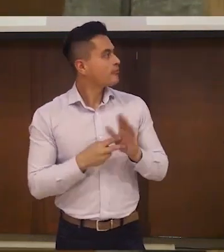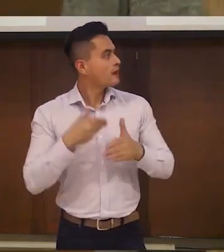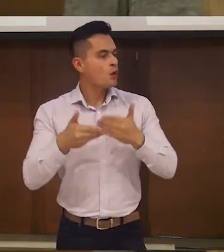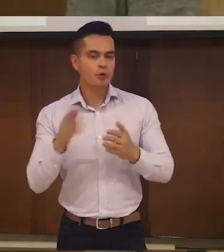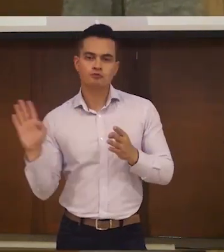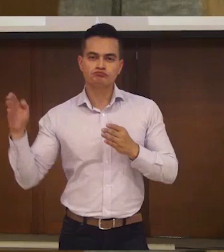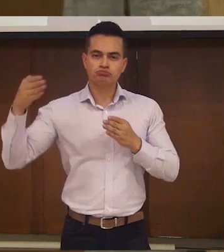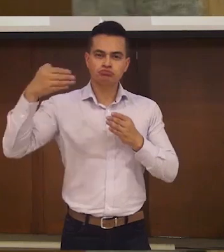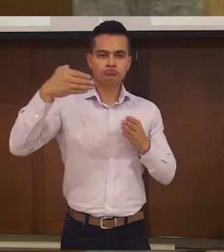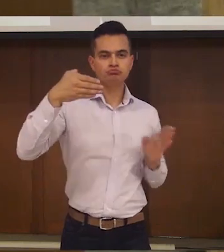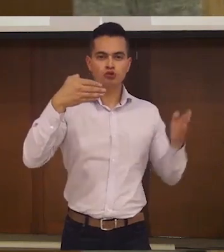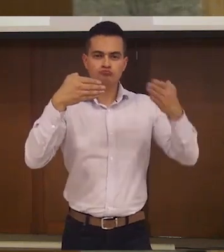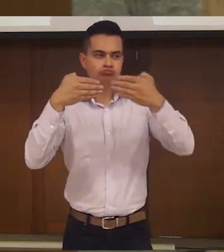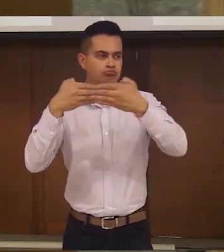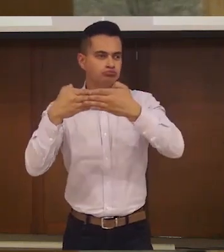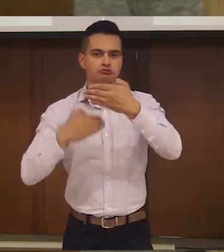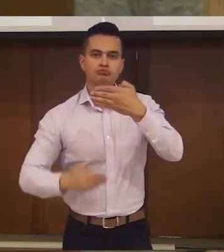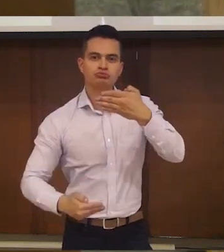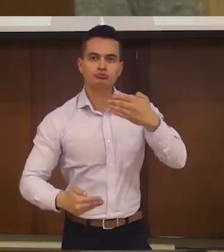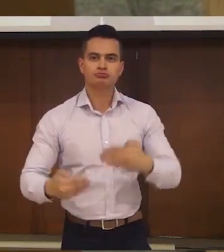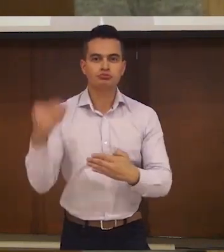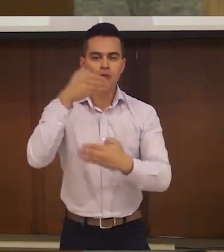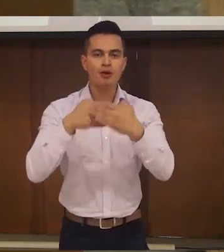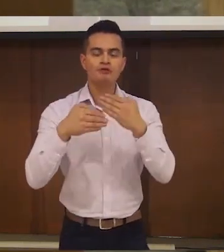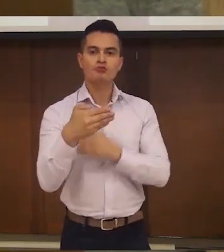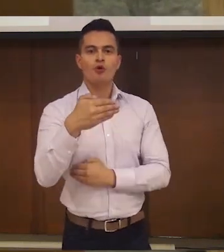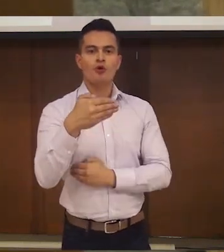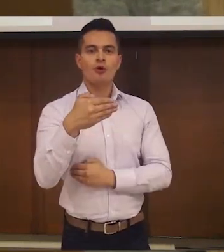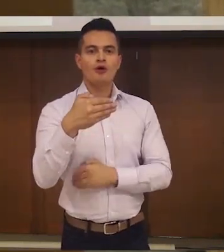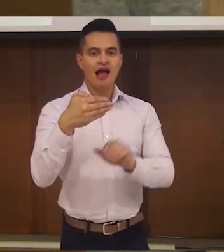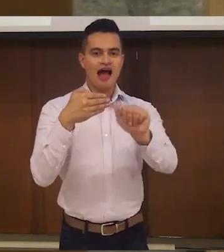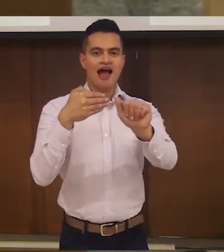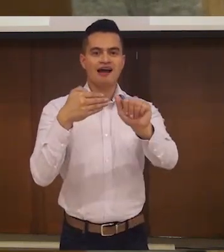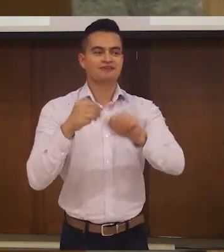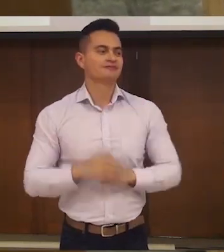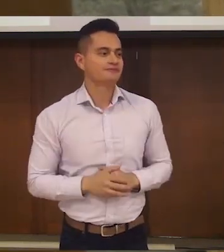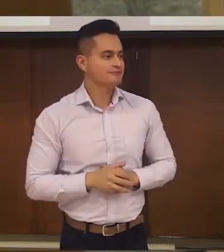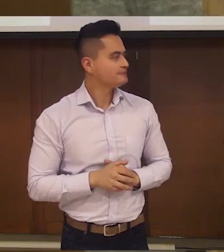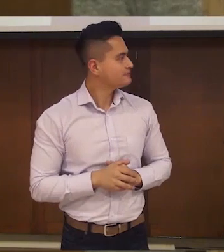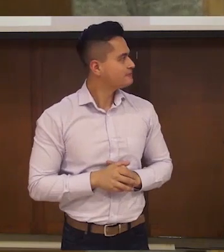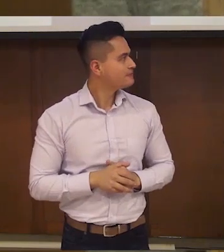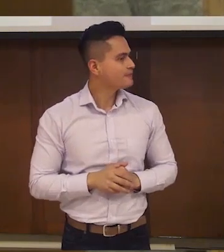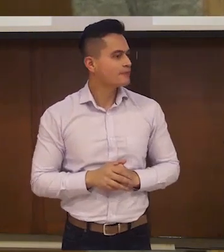va fundiendo, ¿no es cierto? Desaparece el papá, ¿no? y queda la guerrillera. Bueno,